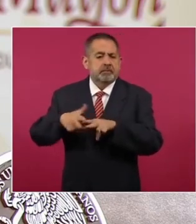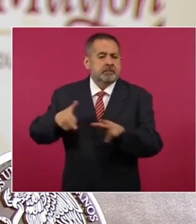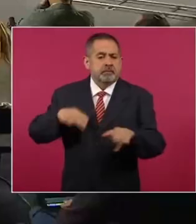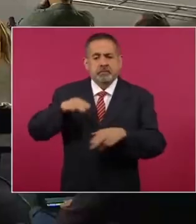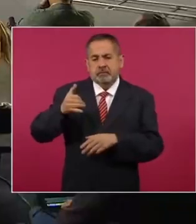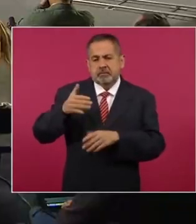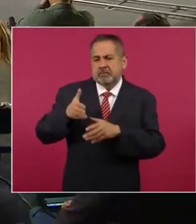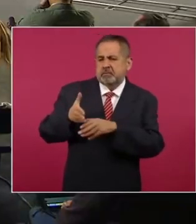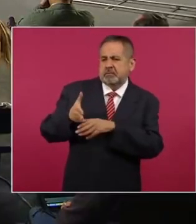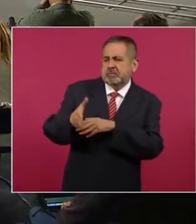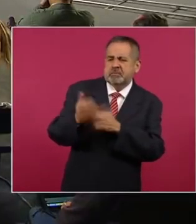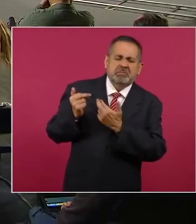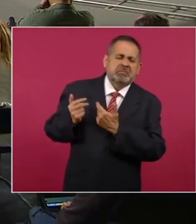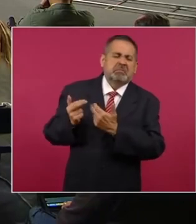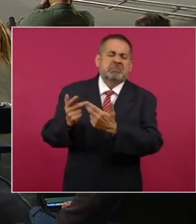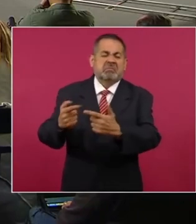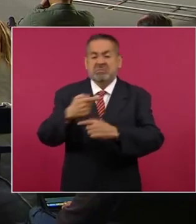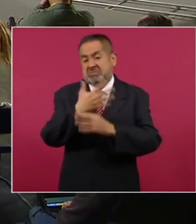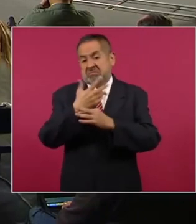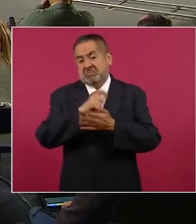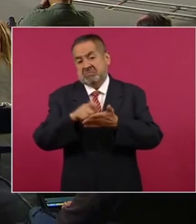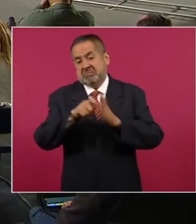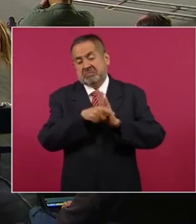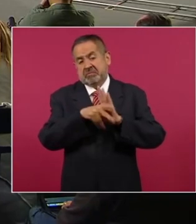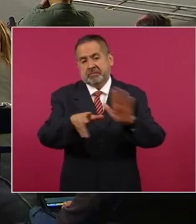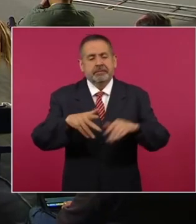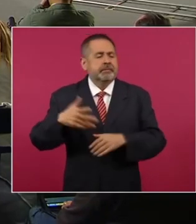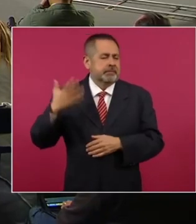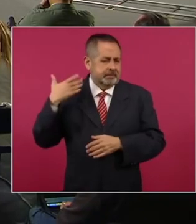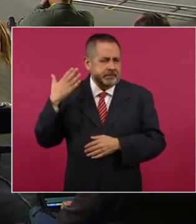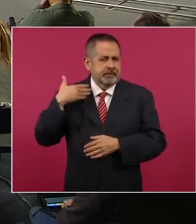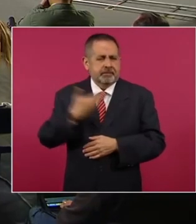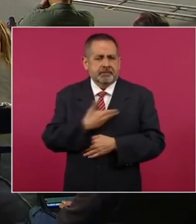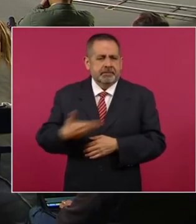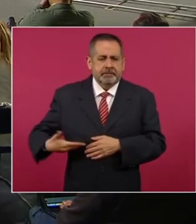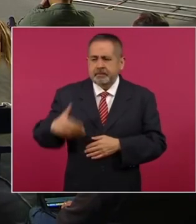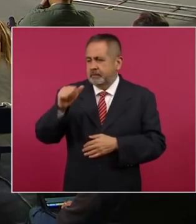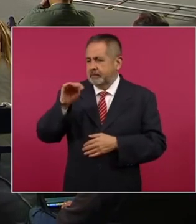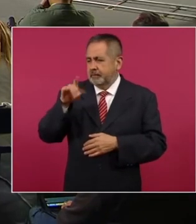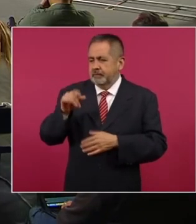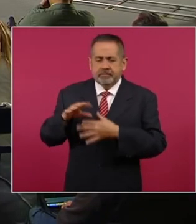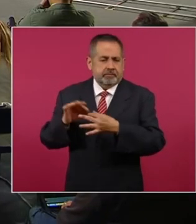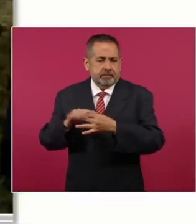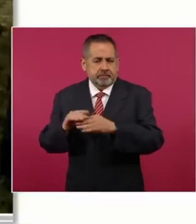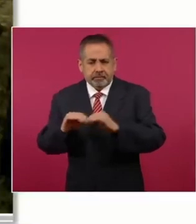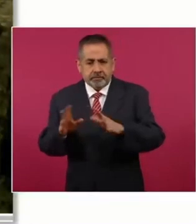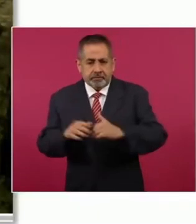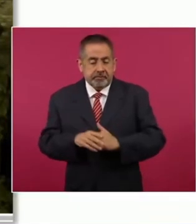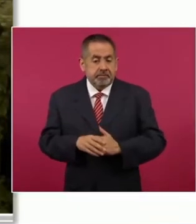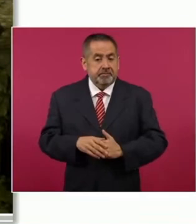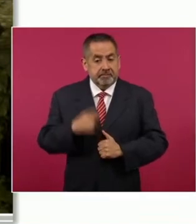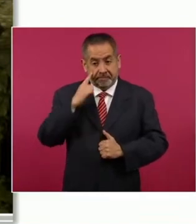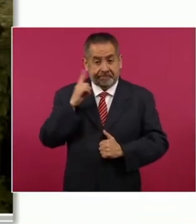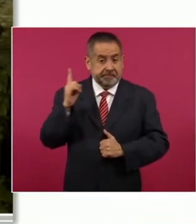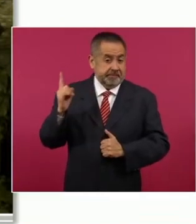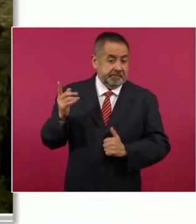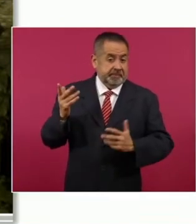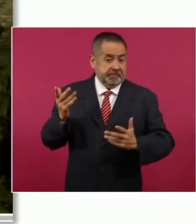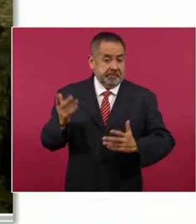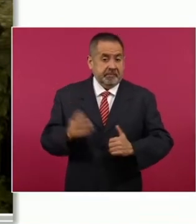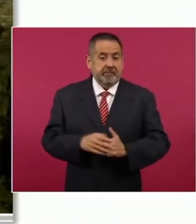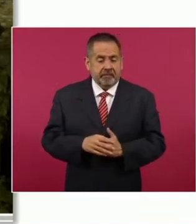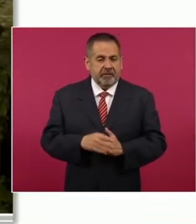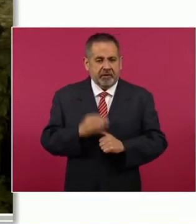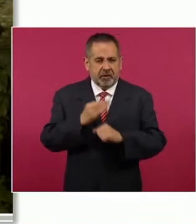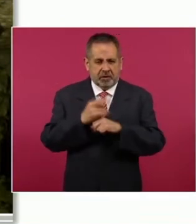Maya. Ya lo había mencionado el presidente Andrés Manuel López Obrador hace un momento y en este momento la